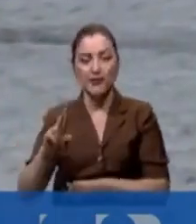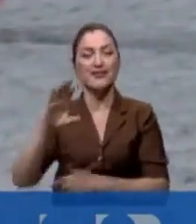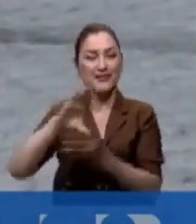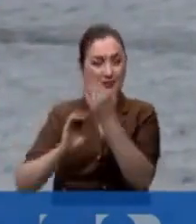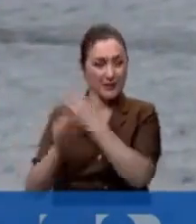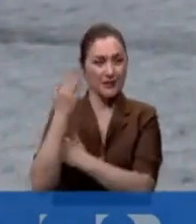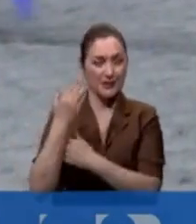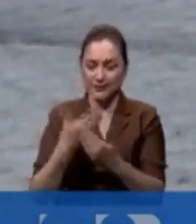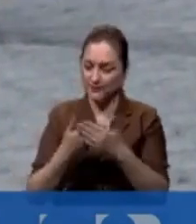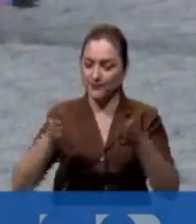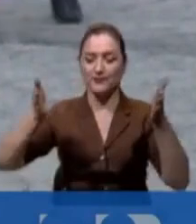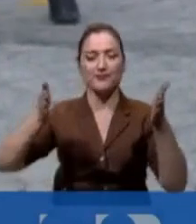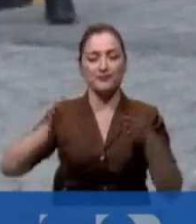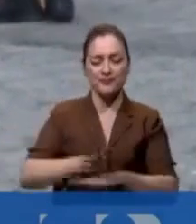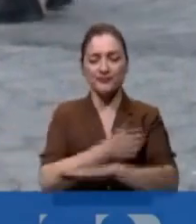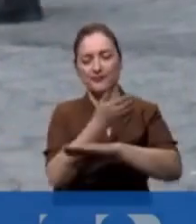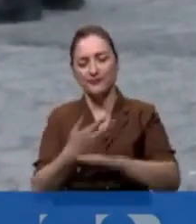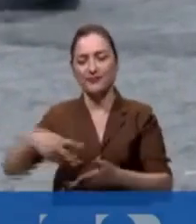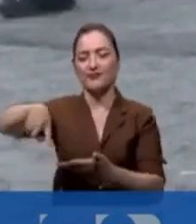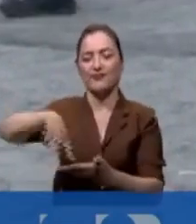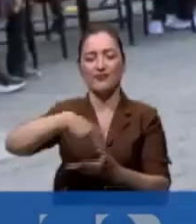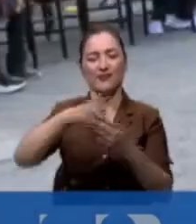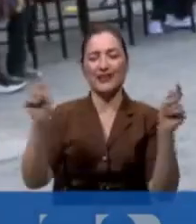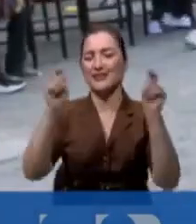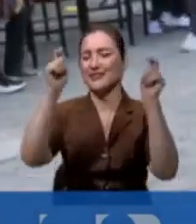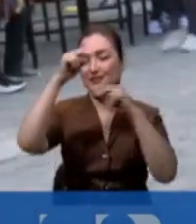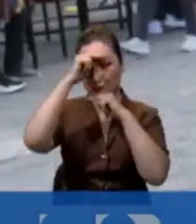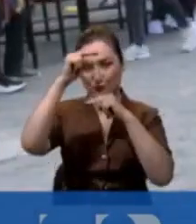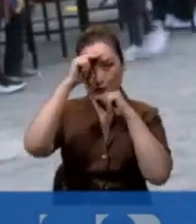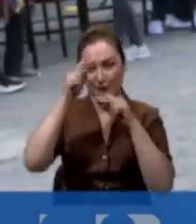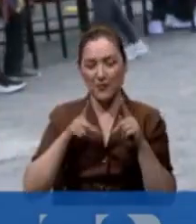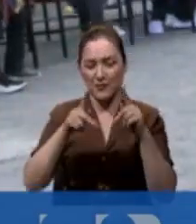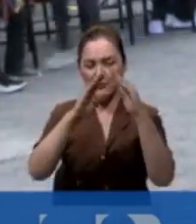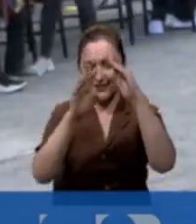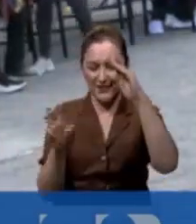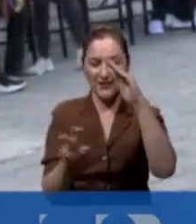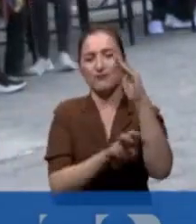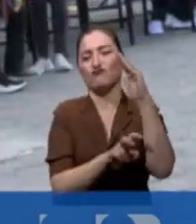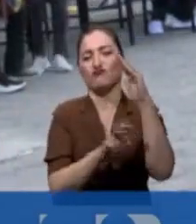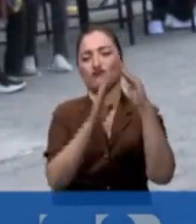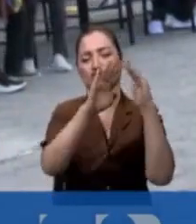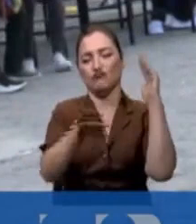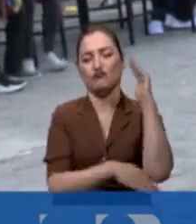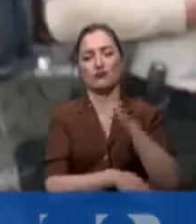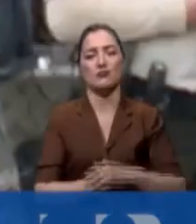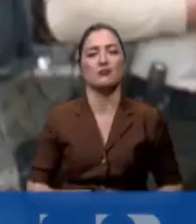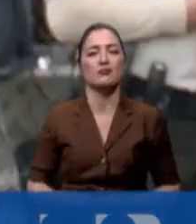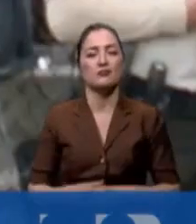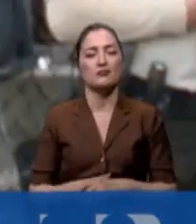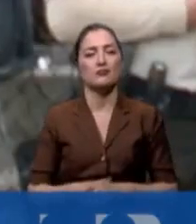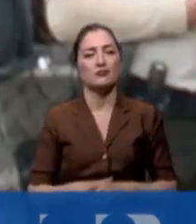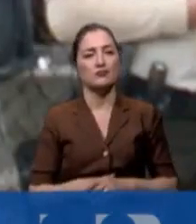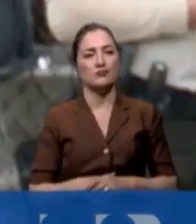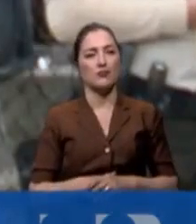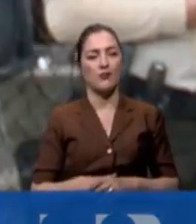Con música y grupos de danza, los vecinos celebraron esta noticia que ahora permitirá que la atención de la policía sea permanente. Esta es